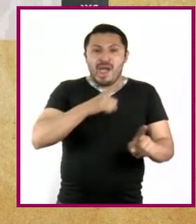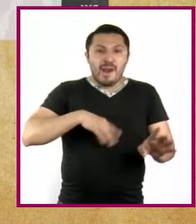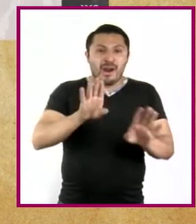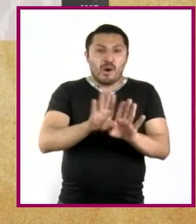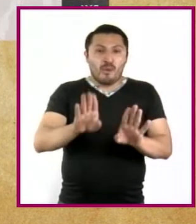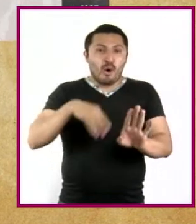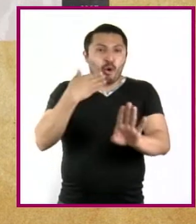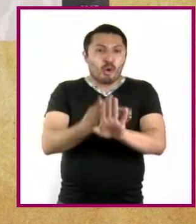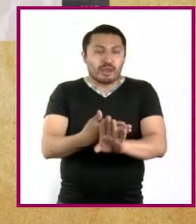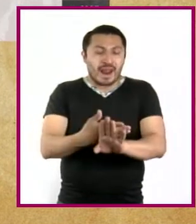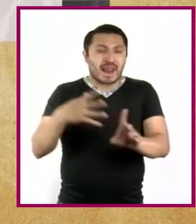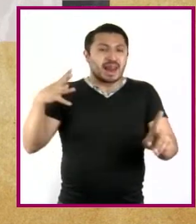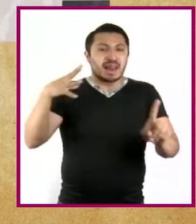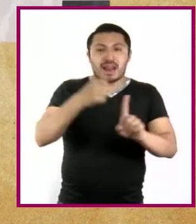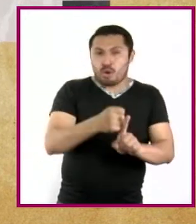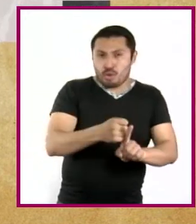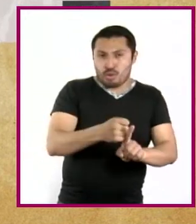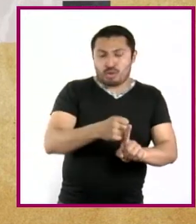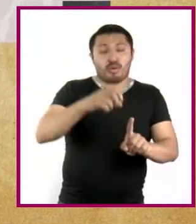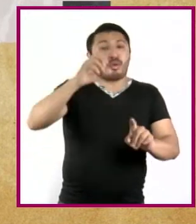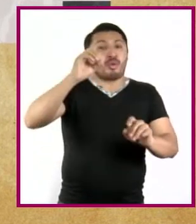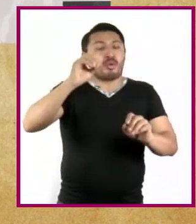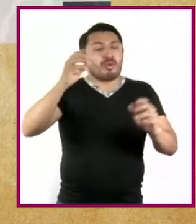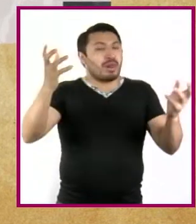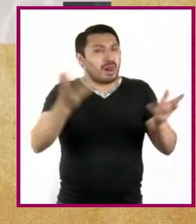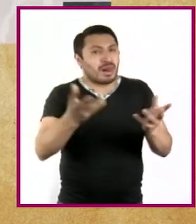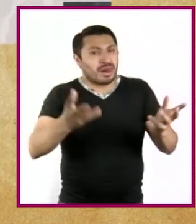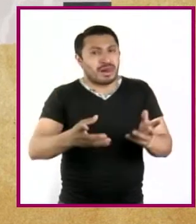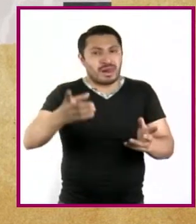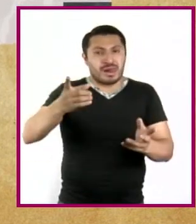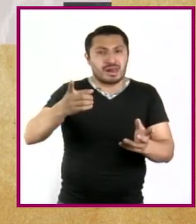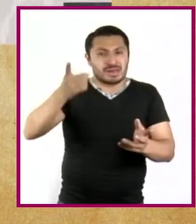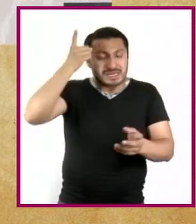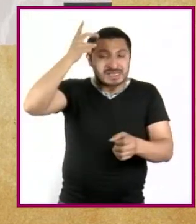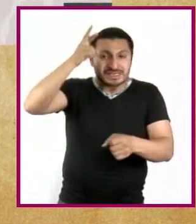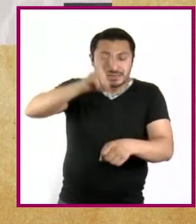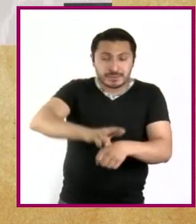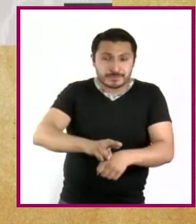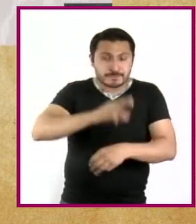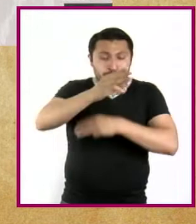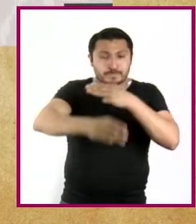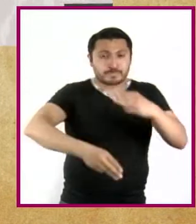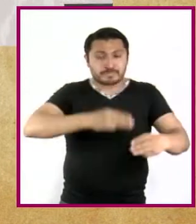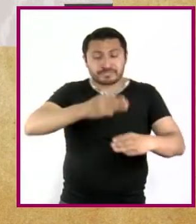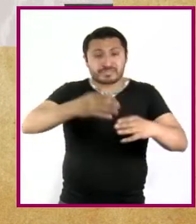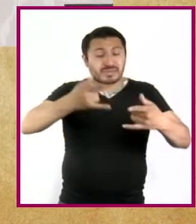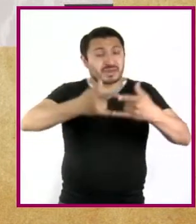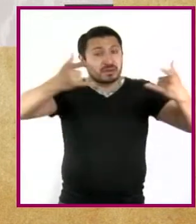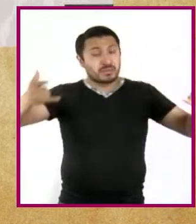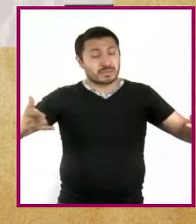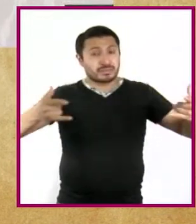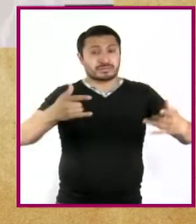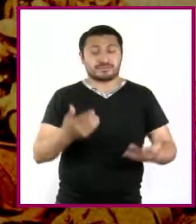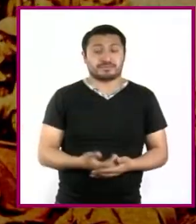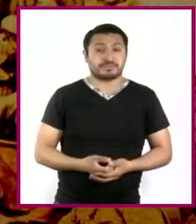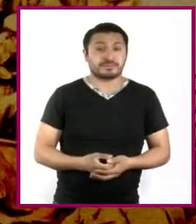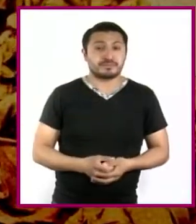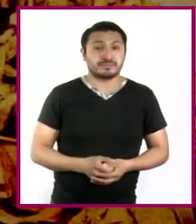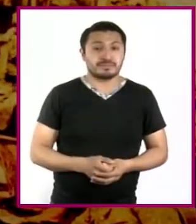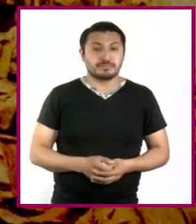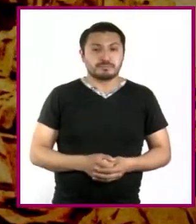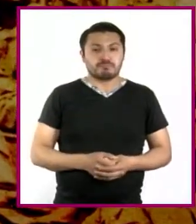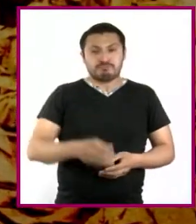los auténticos logros realizados bajo la dirección de la historia mundial en todas sus formas.